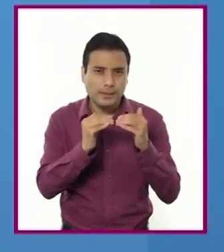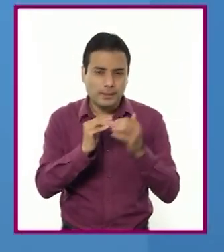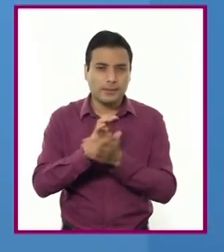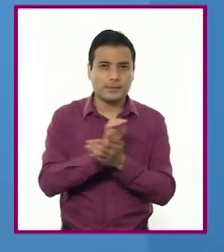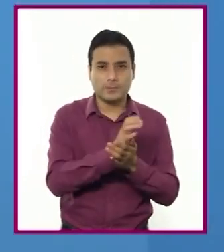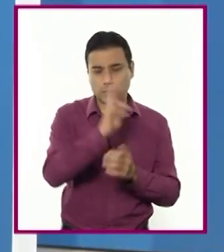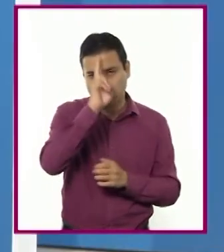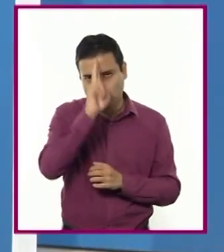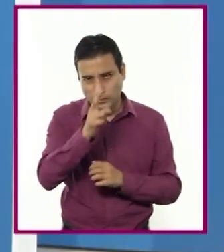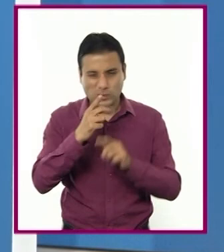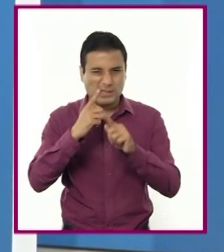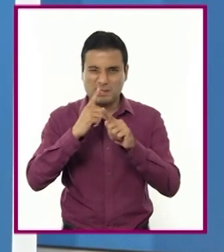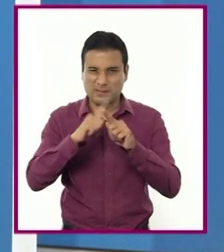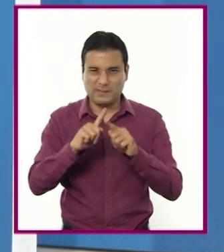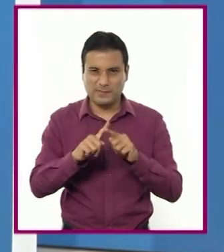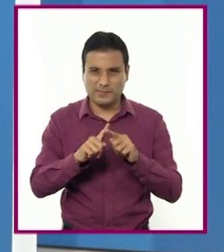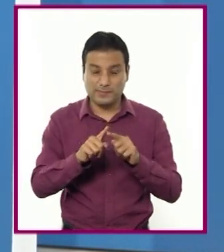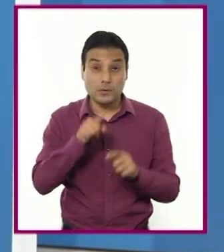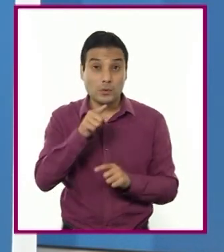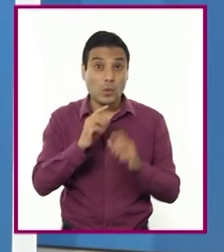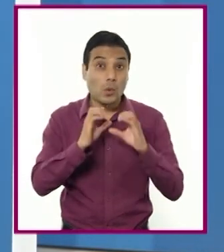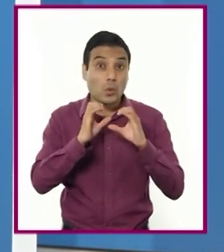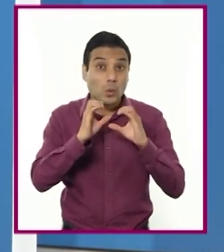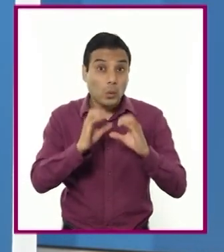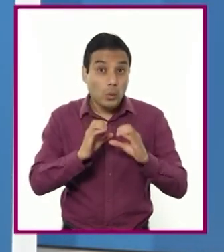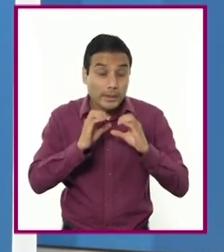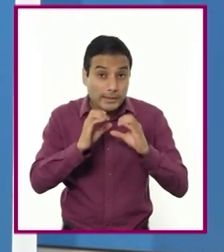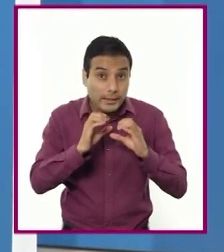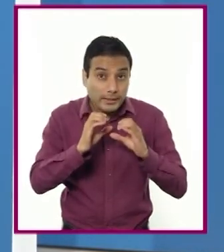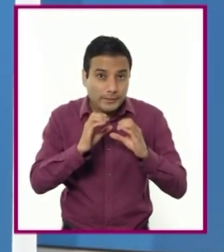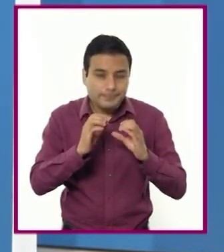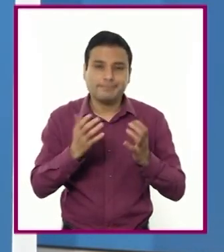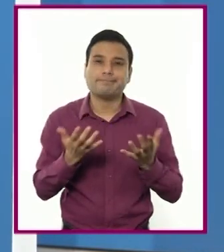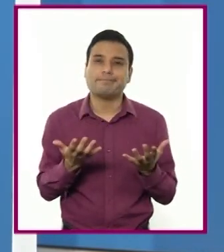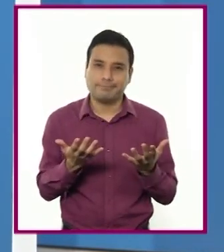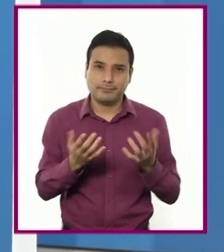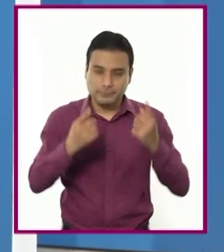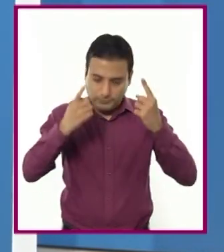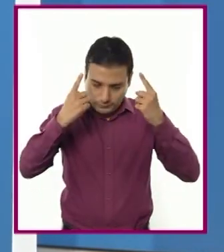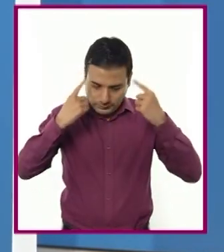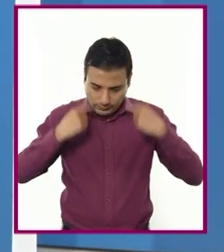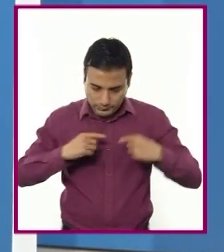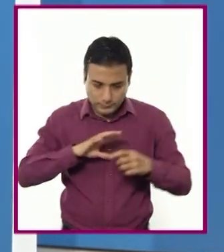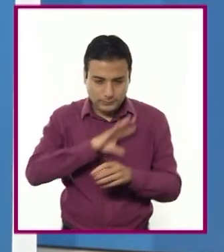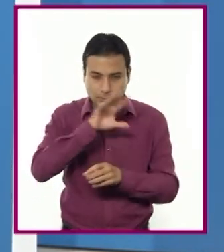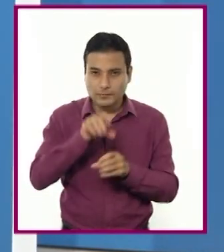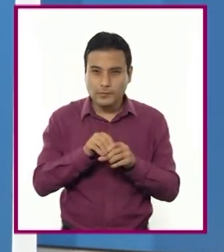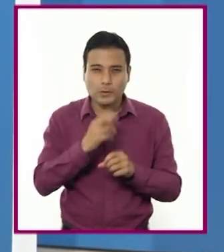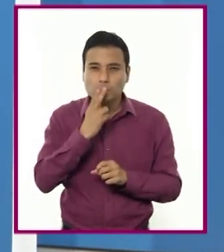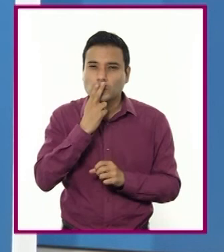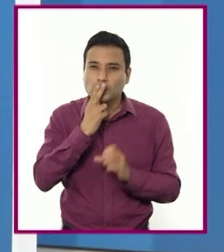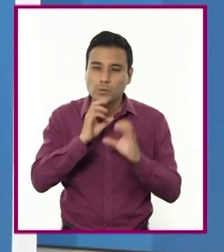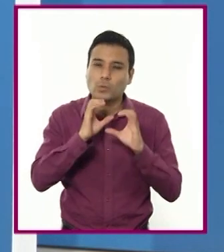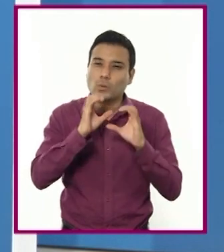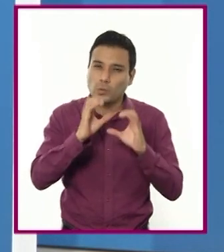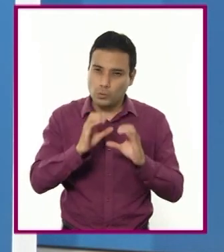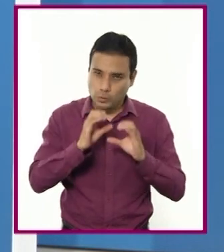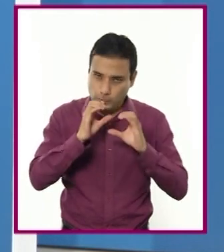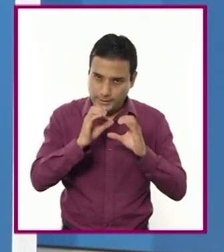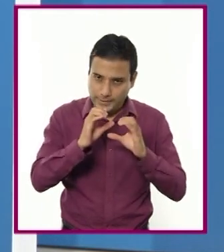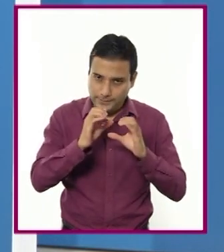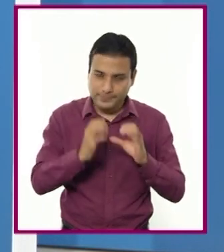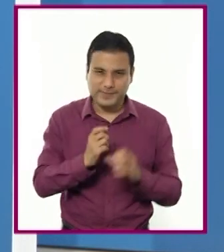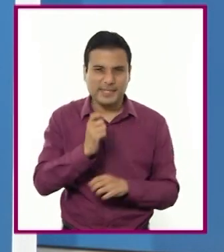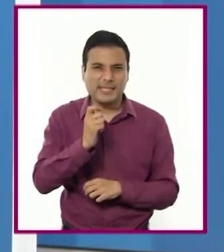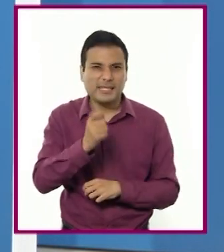otros. En la ética del cuidado, la persona es considerada como un todo integral en lo corporal y lo espiritual. Esto